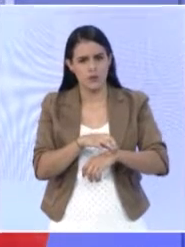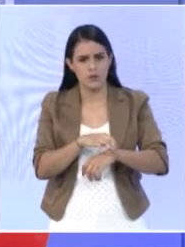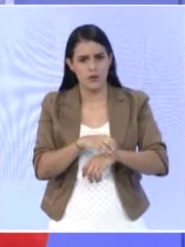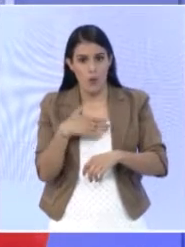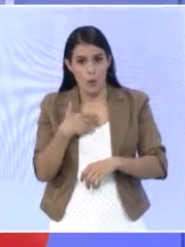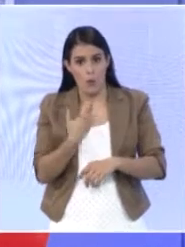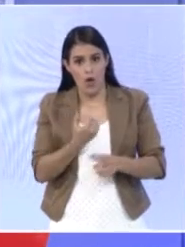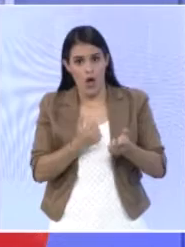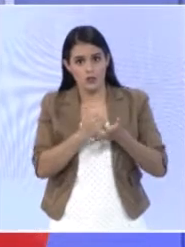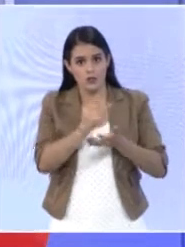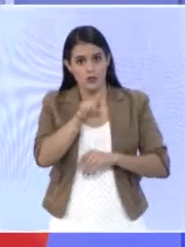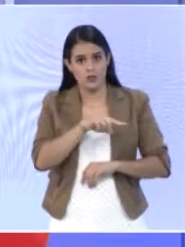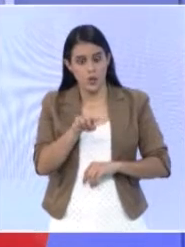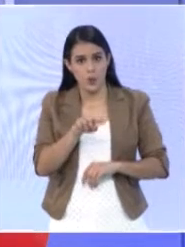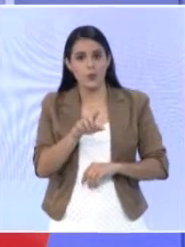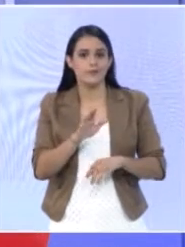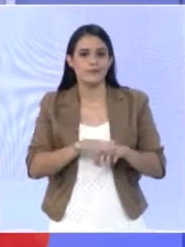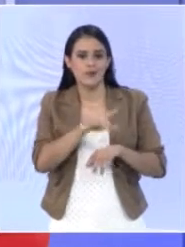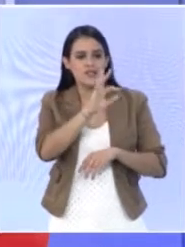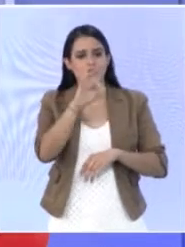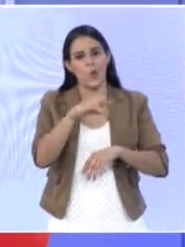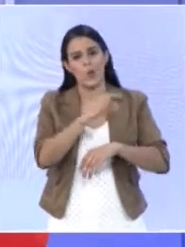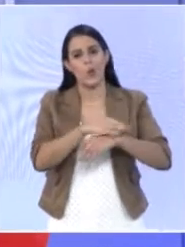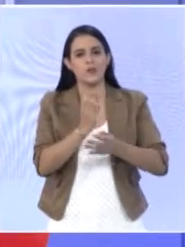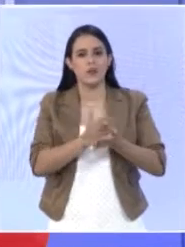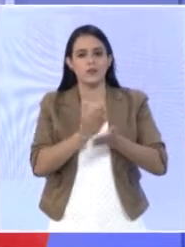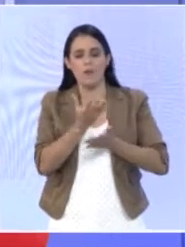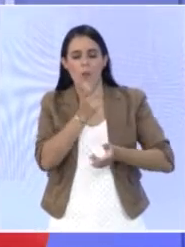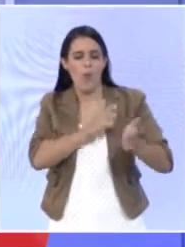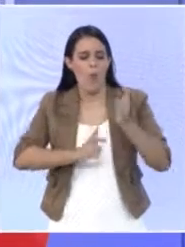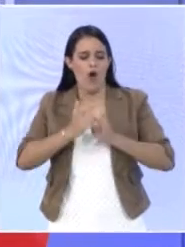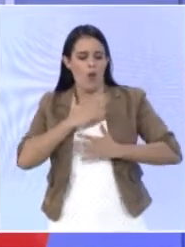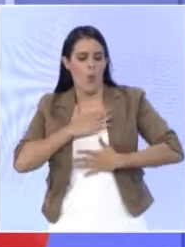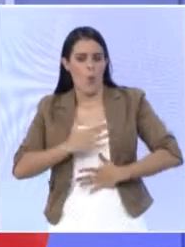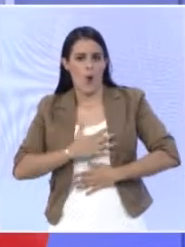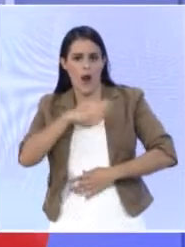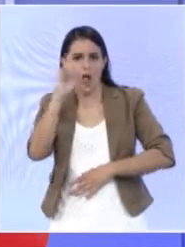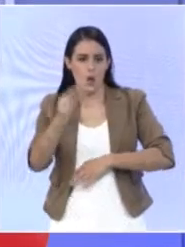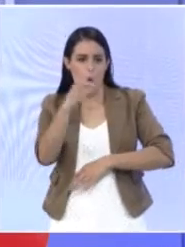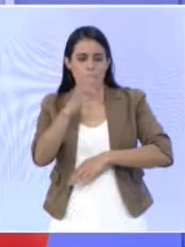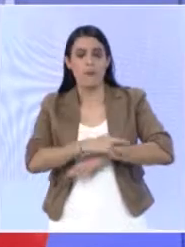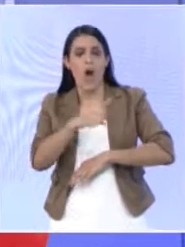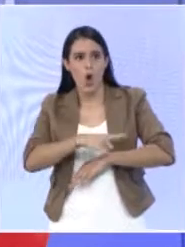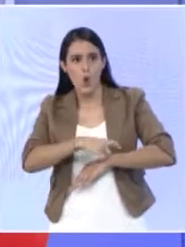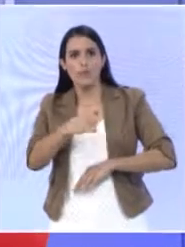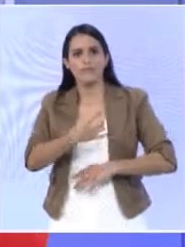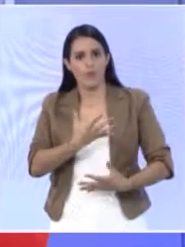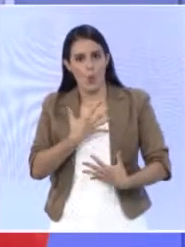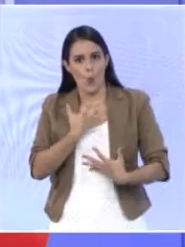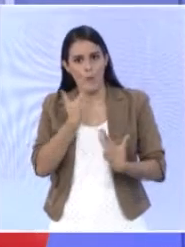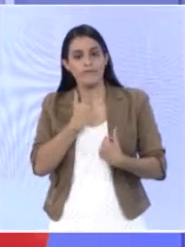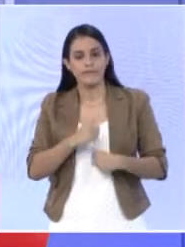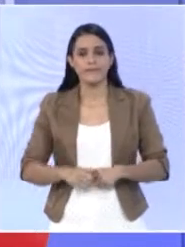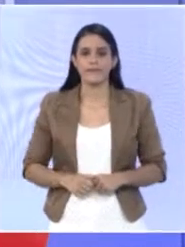vectores y zancudos y su comportamiento no va a hacer la búsqueda del humano para alimentarse y conservar su